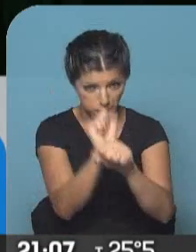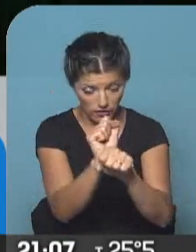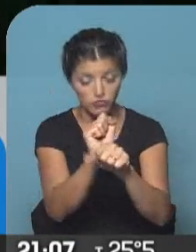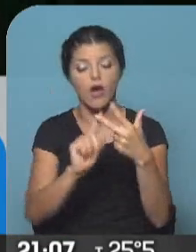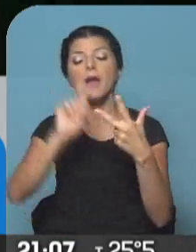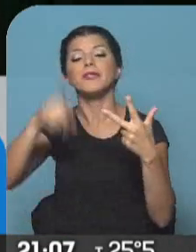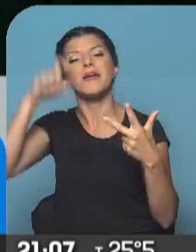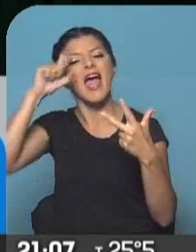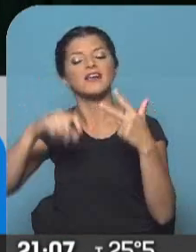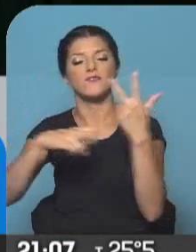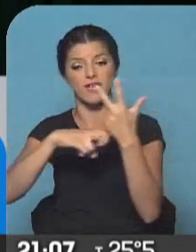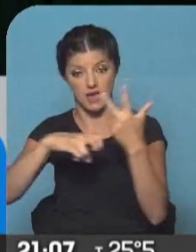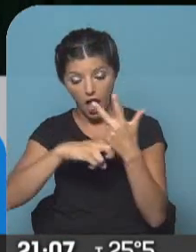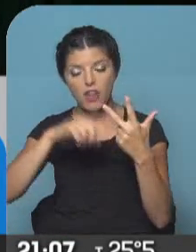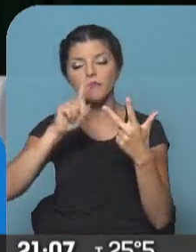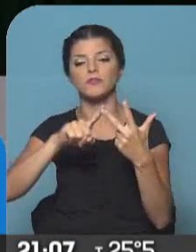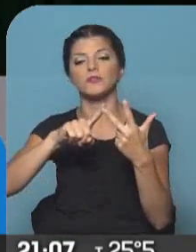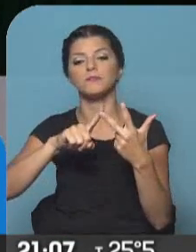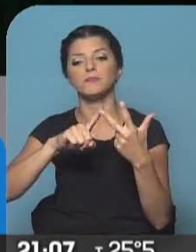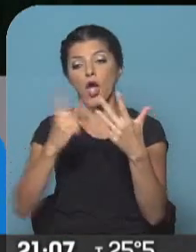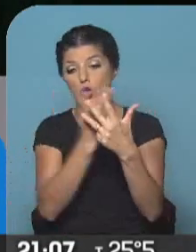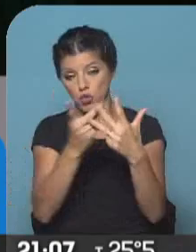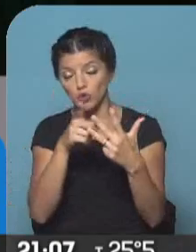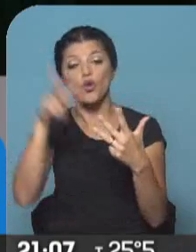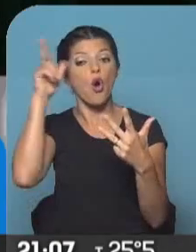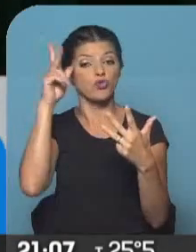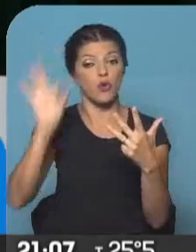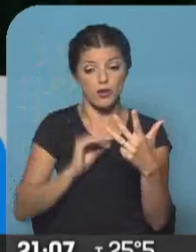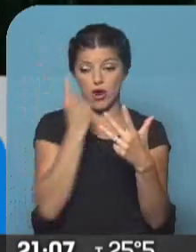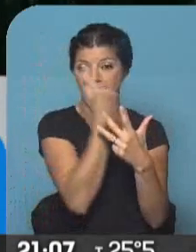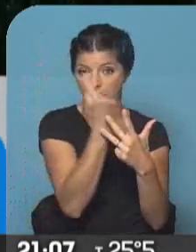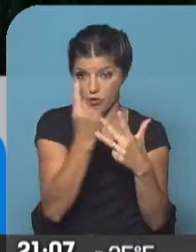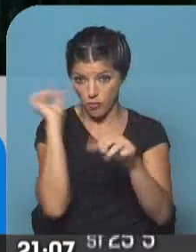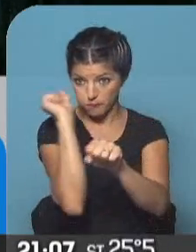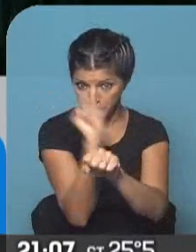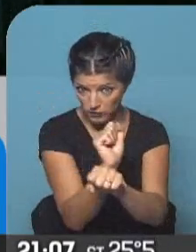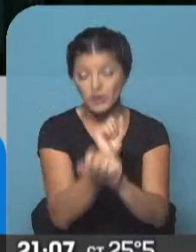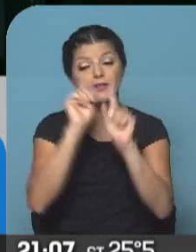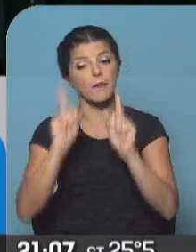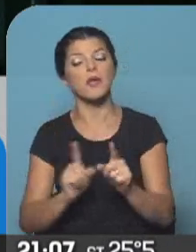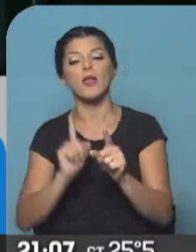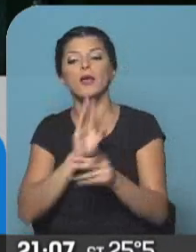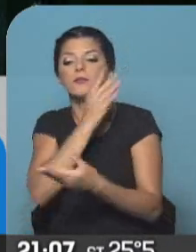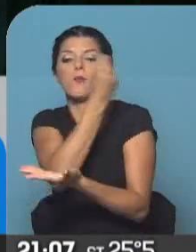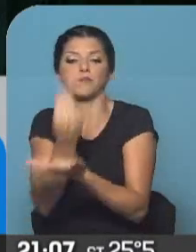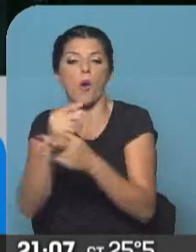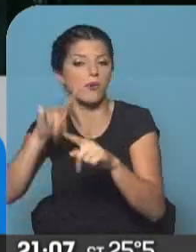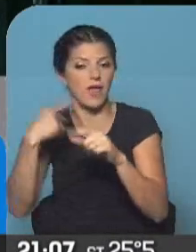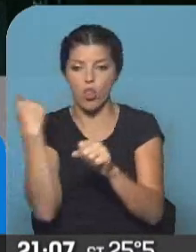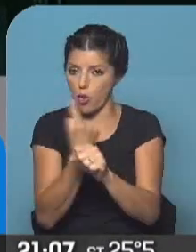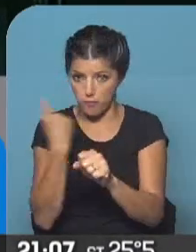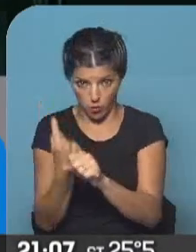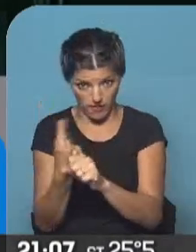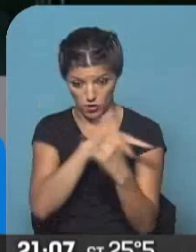ex fiscales Emon Mühlen y José Barbaccia, 8 años para cada uno e inhabilitación para ellos.